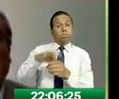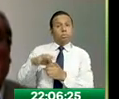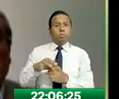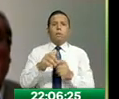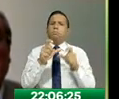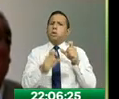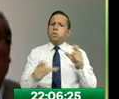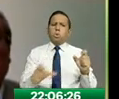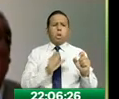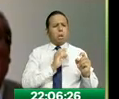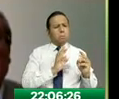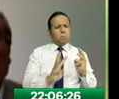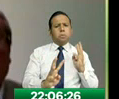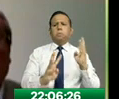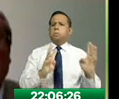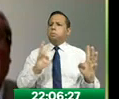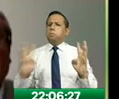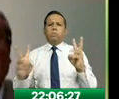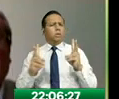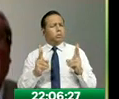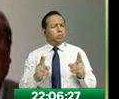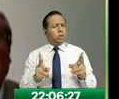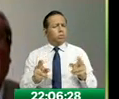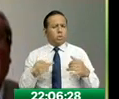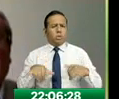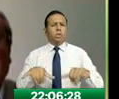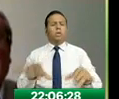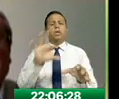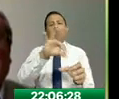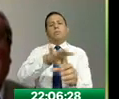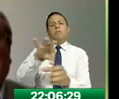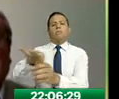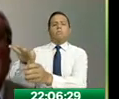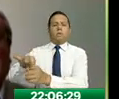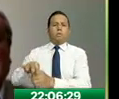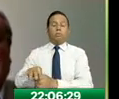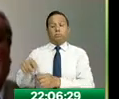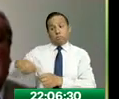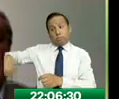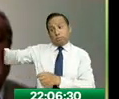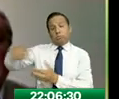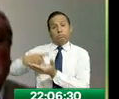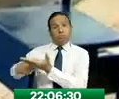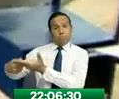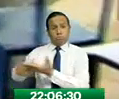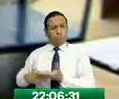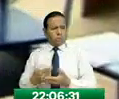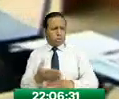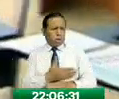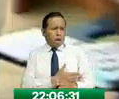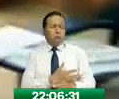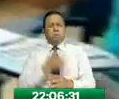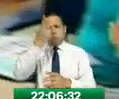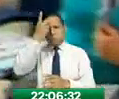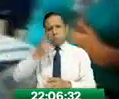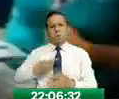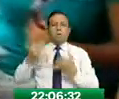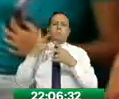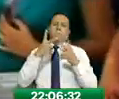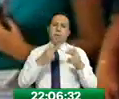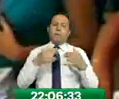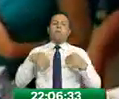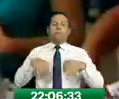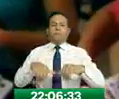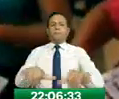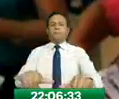Procesos Electorales, han presentado un informe en el que se exponen parámetros técnicos. Informó